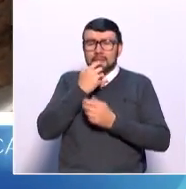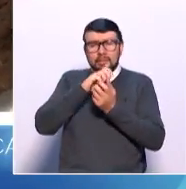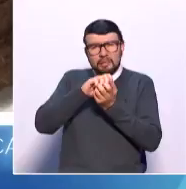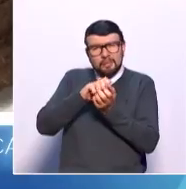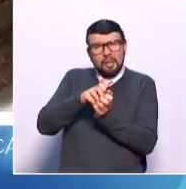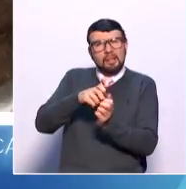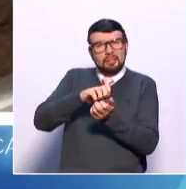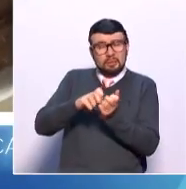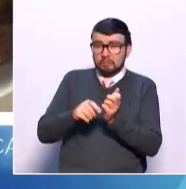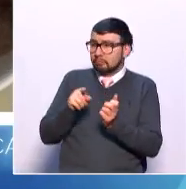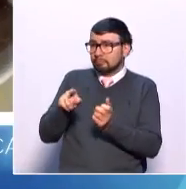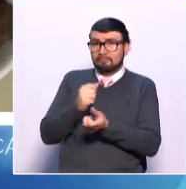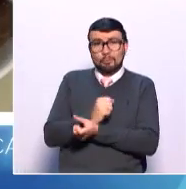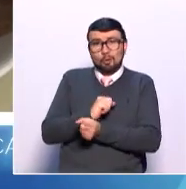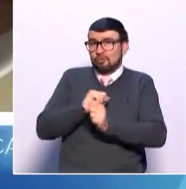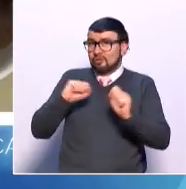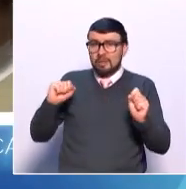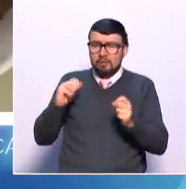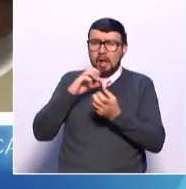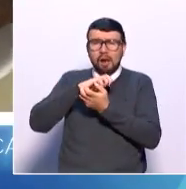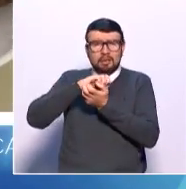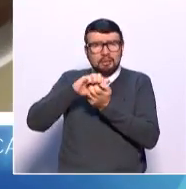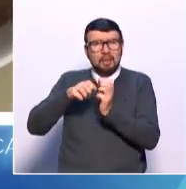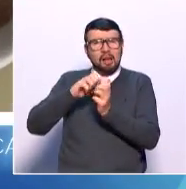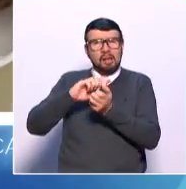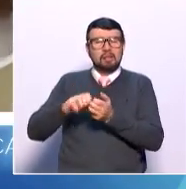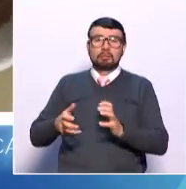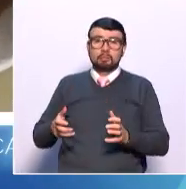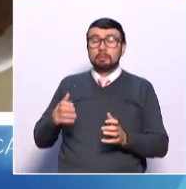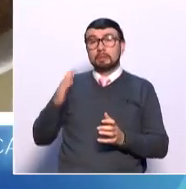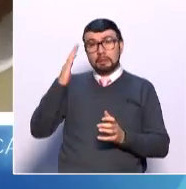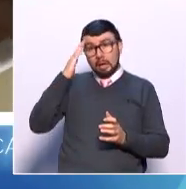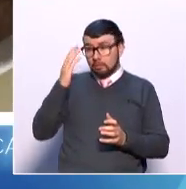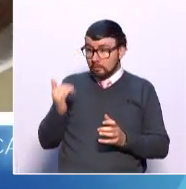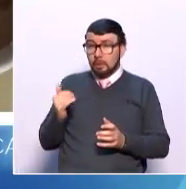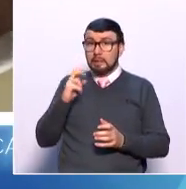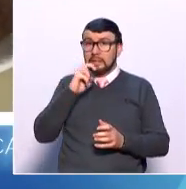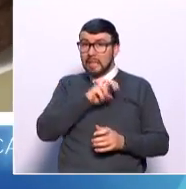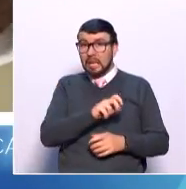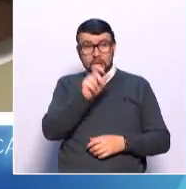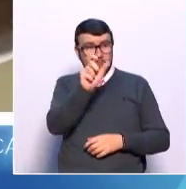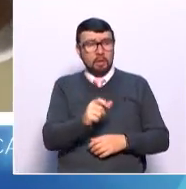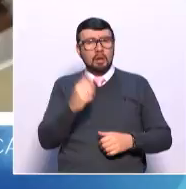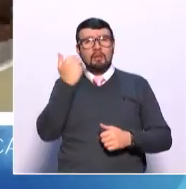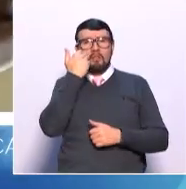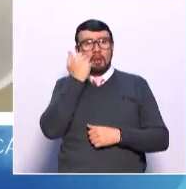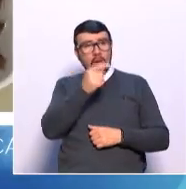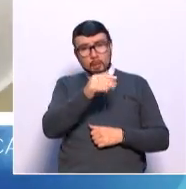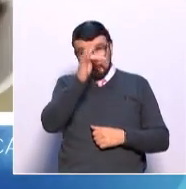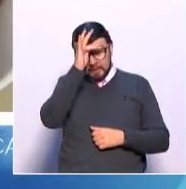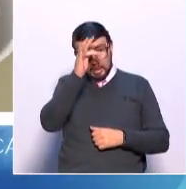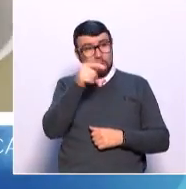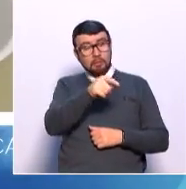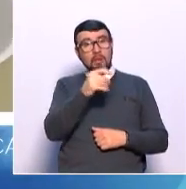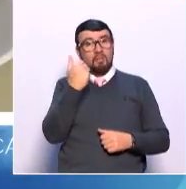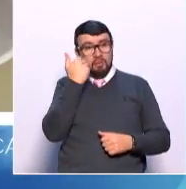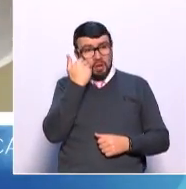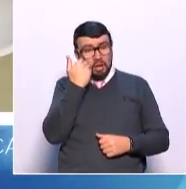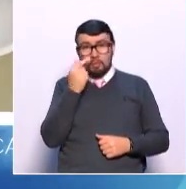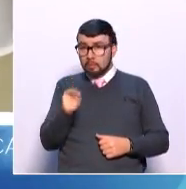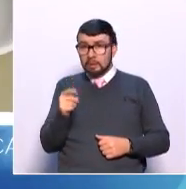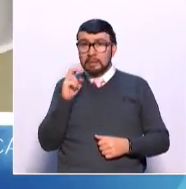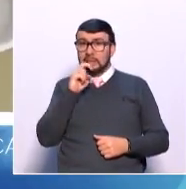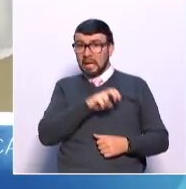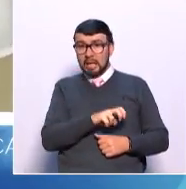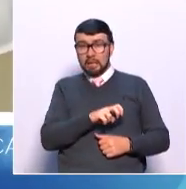cortar este tipo de alimentos sabemos que la carne además en un paciente hospitalario y a todos es la carne